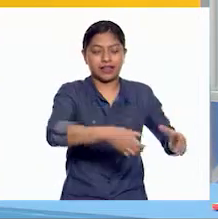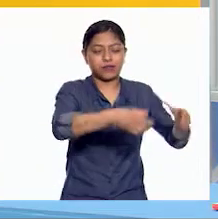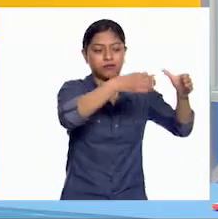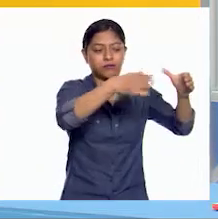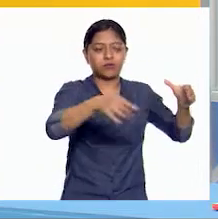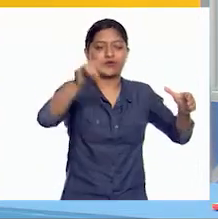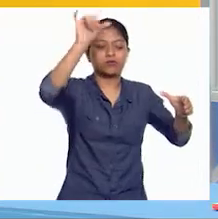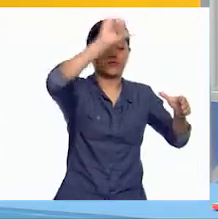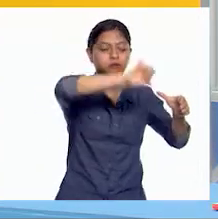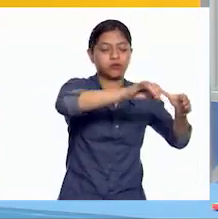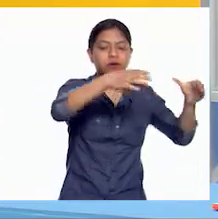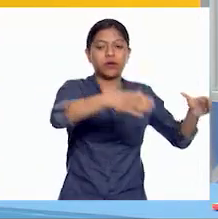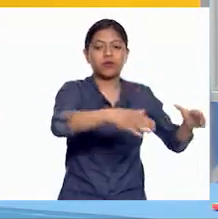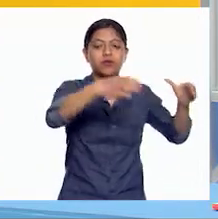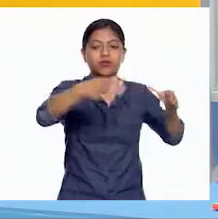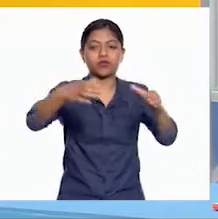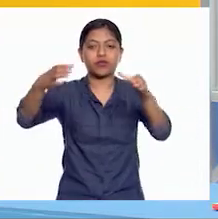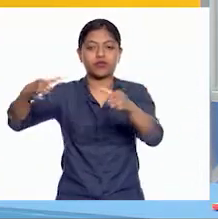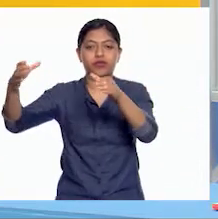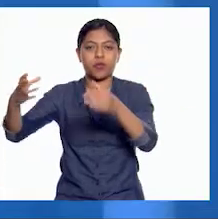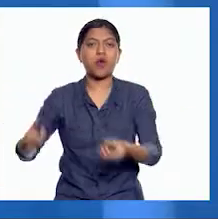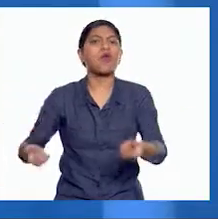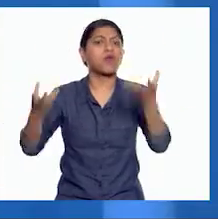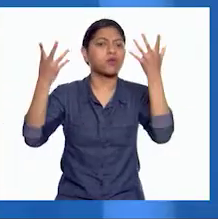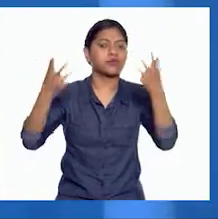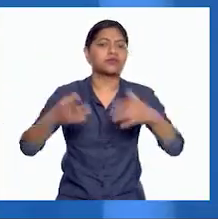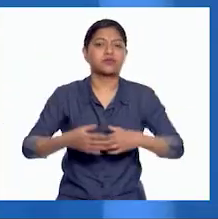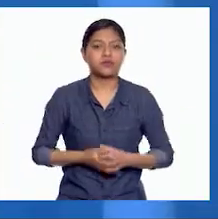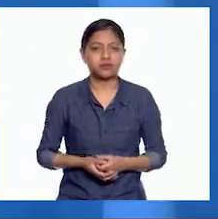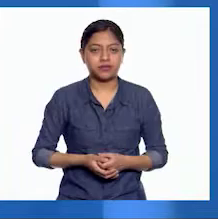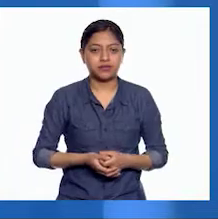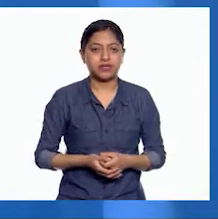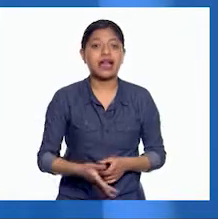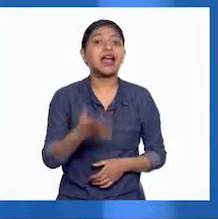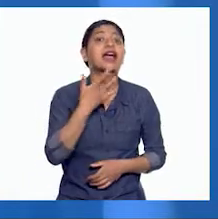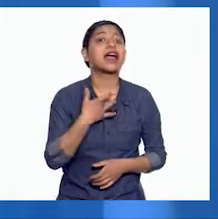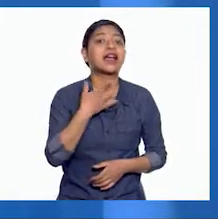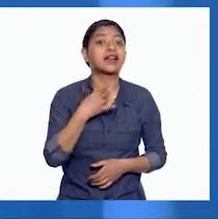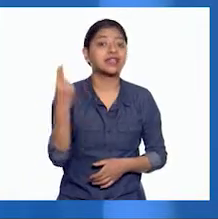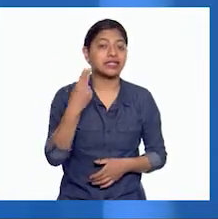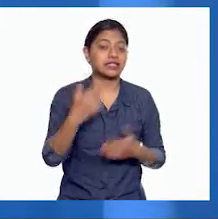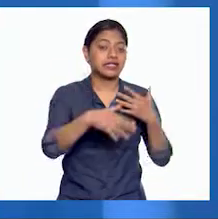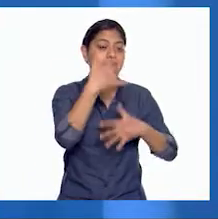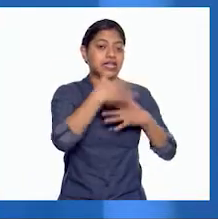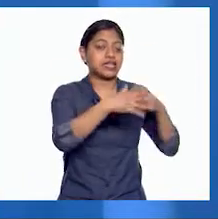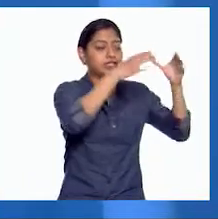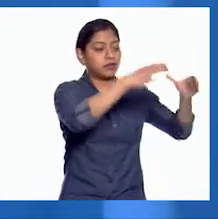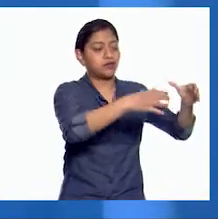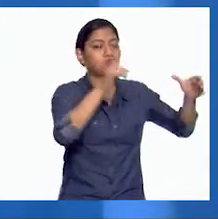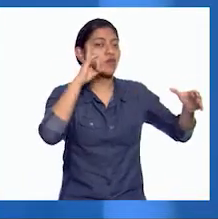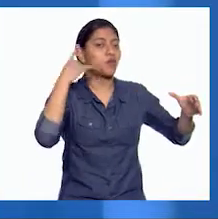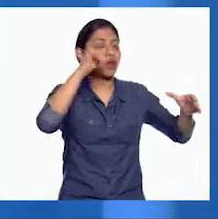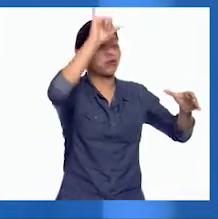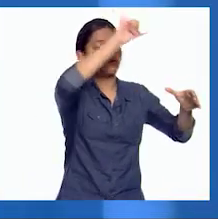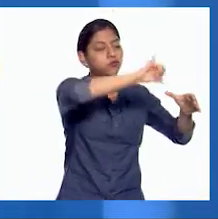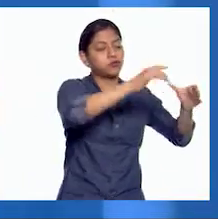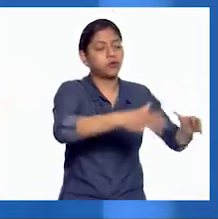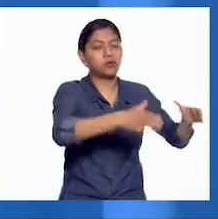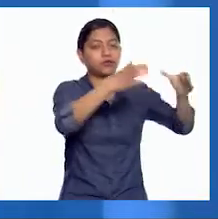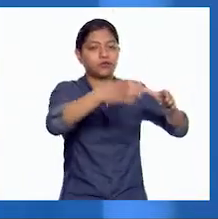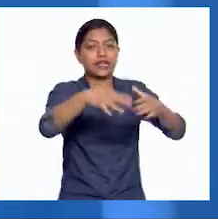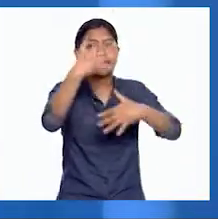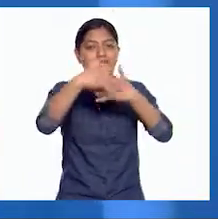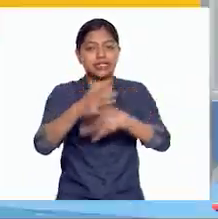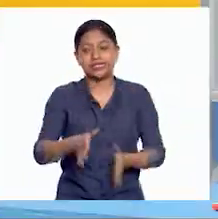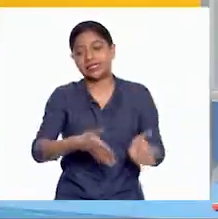necesitaríamos para cada uno de los líquidos? Ah, pues para el alcohol necesitaríamos 15 garrafones y para el aguarrás